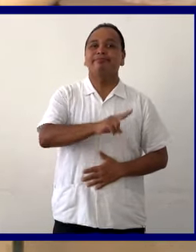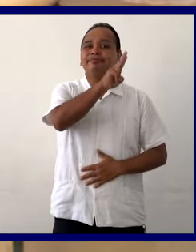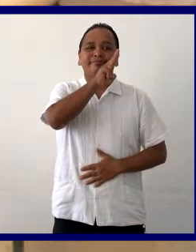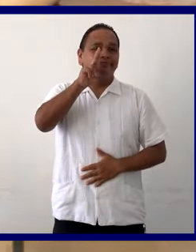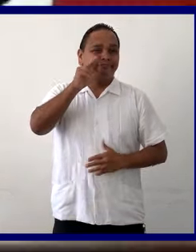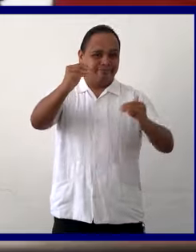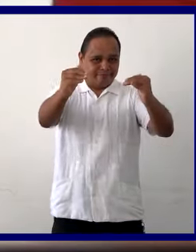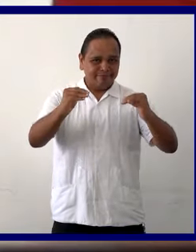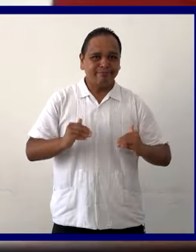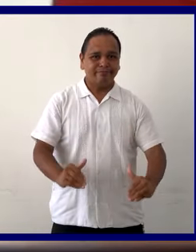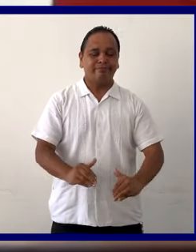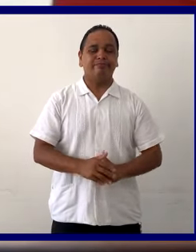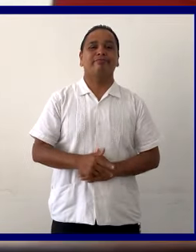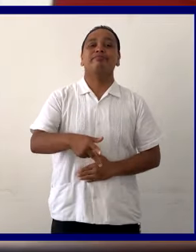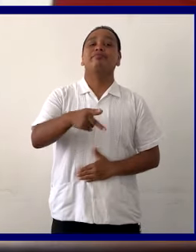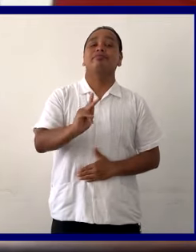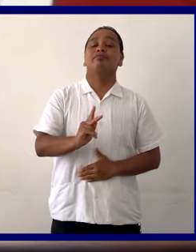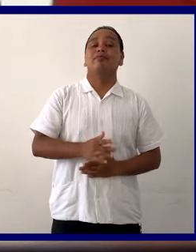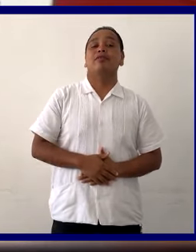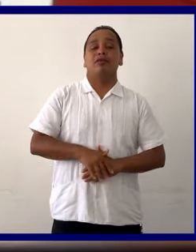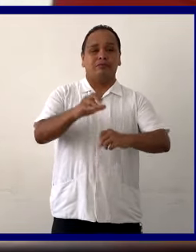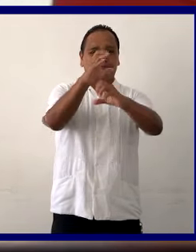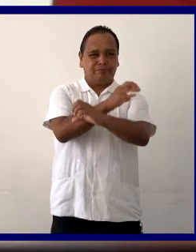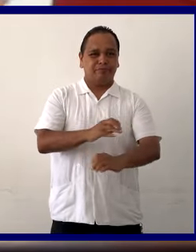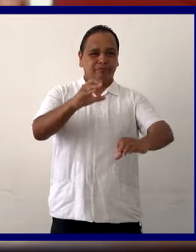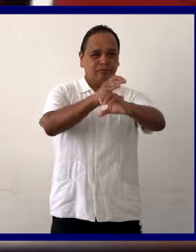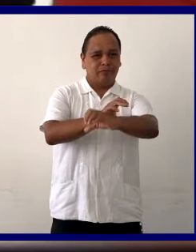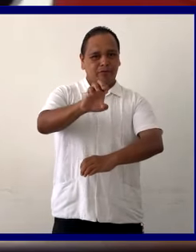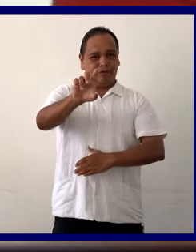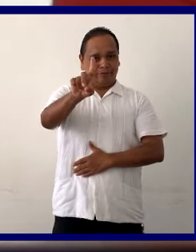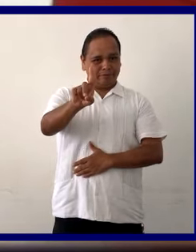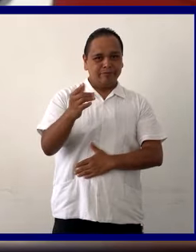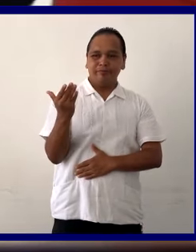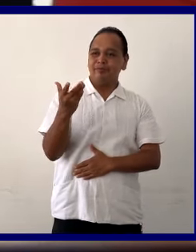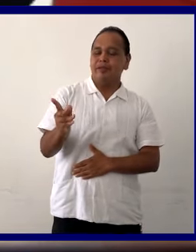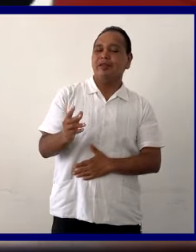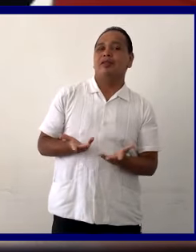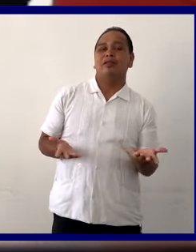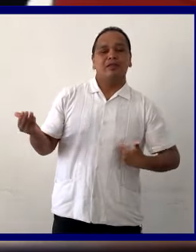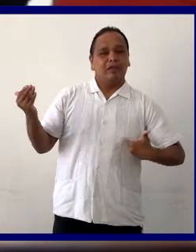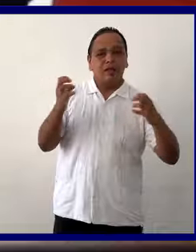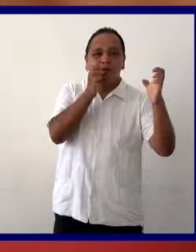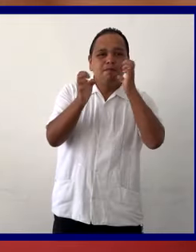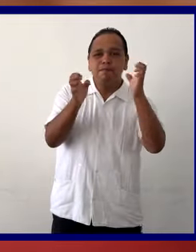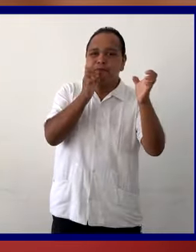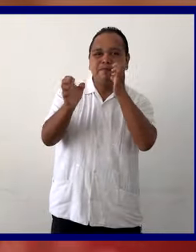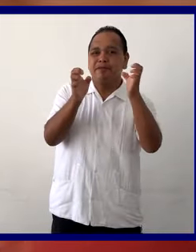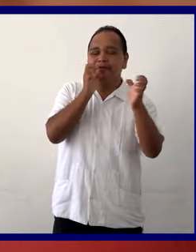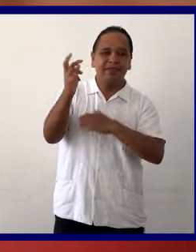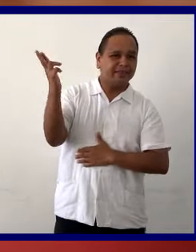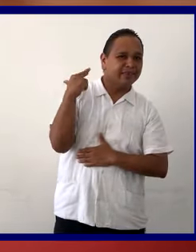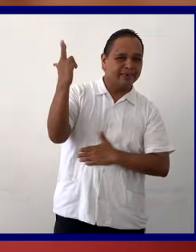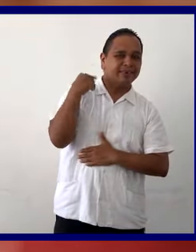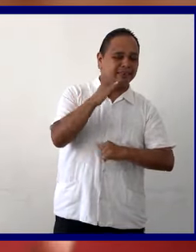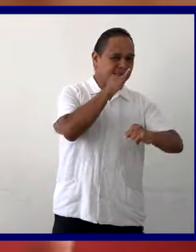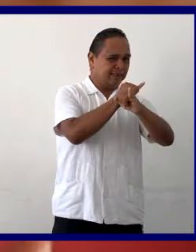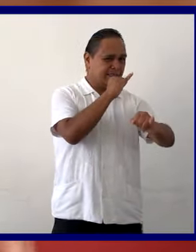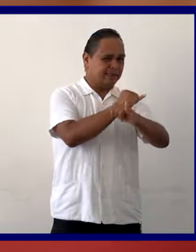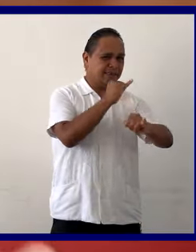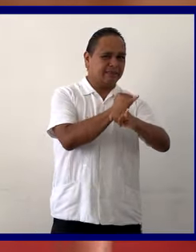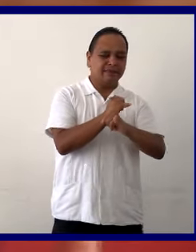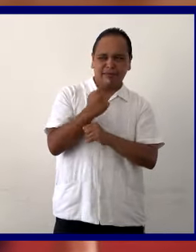de la promoción de su nuevo álbum, el cantante Ed Sheeran dio una entrevista para una estación de radio por internet. En dicha plática habló de todo el esfuerzo detrás de